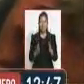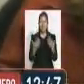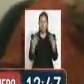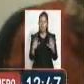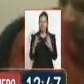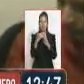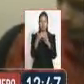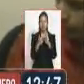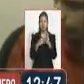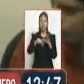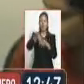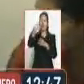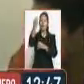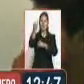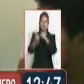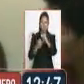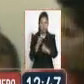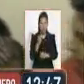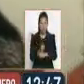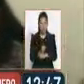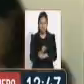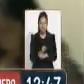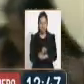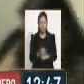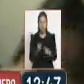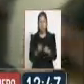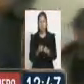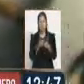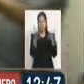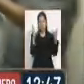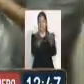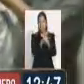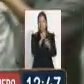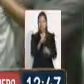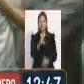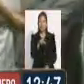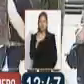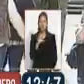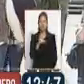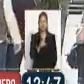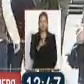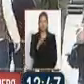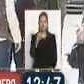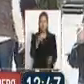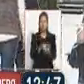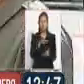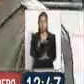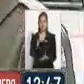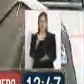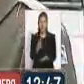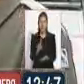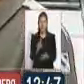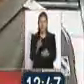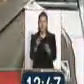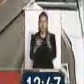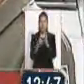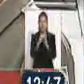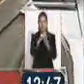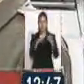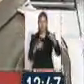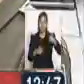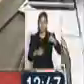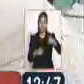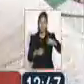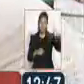fronteras, despuntando por su número de votantes bolivianos en Argentina, con 161.057 registrados,